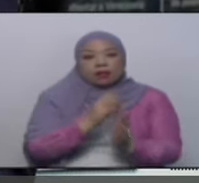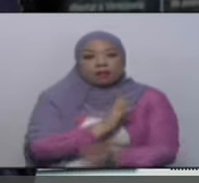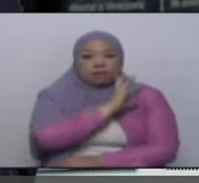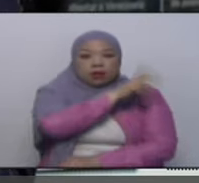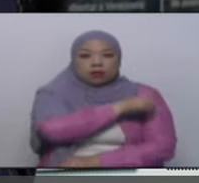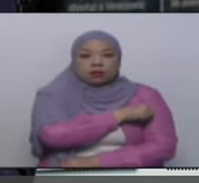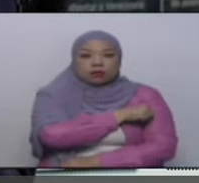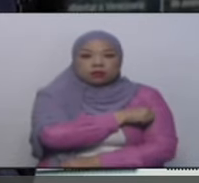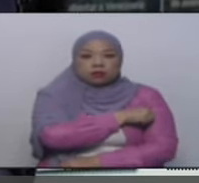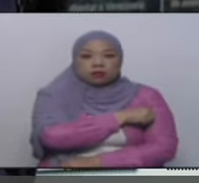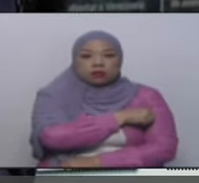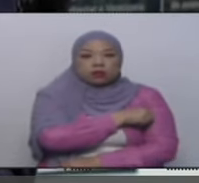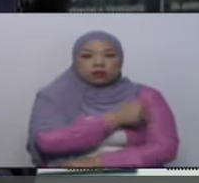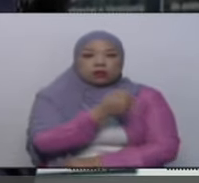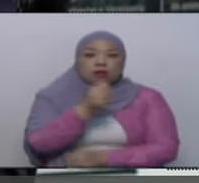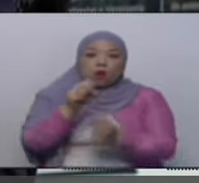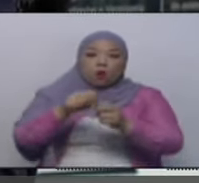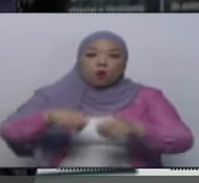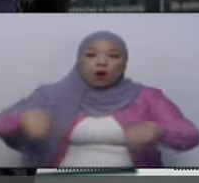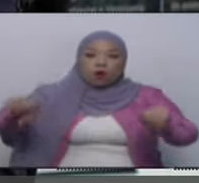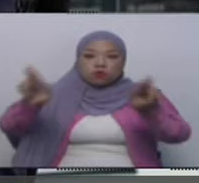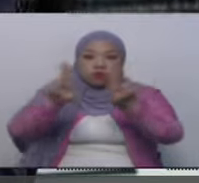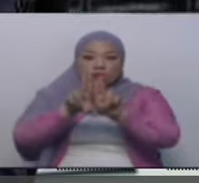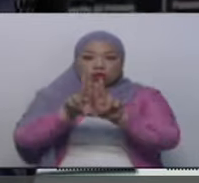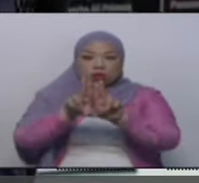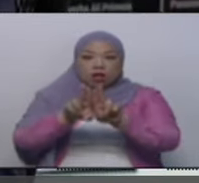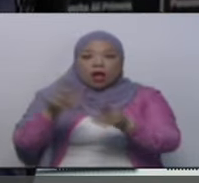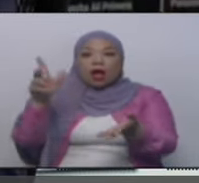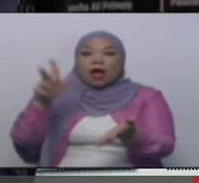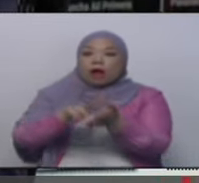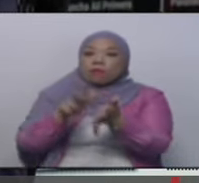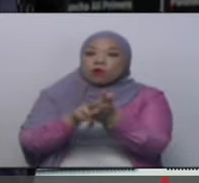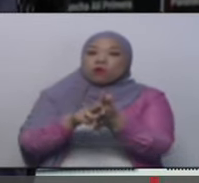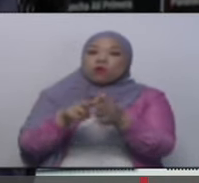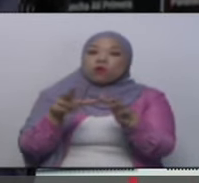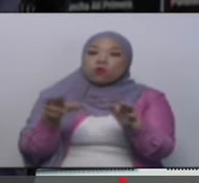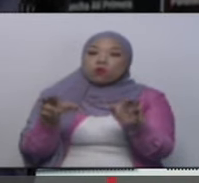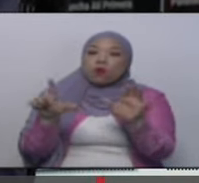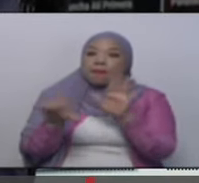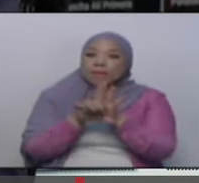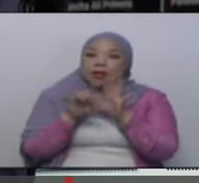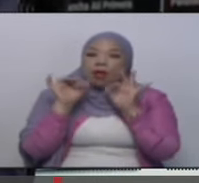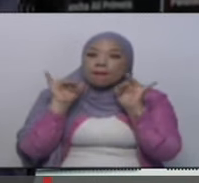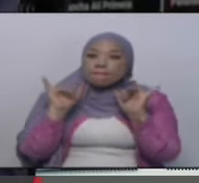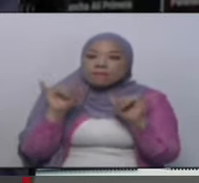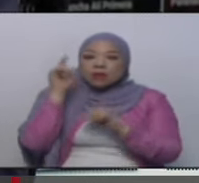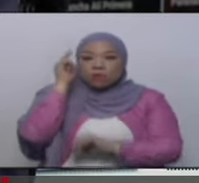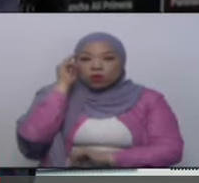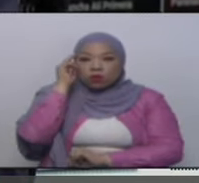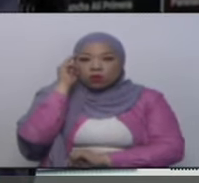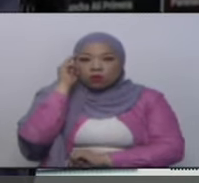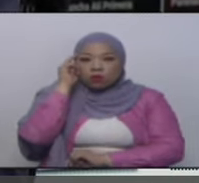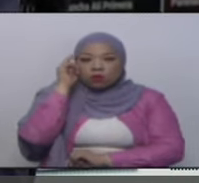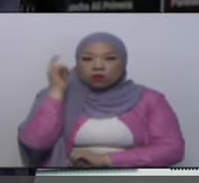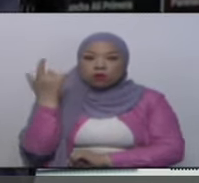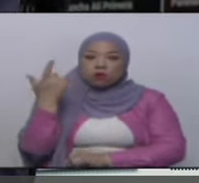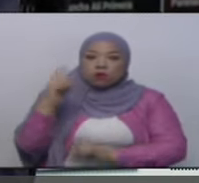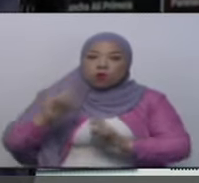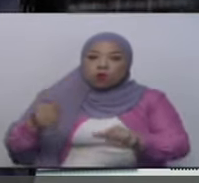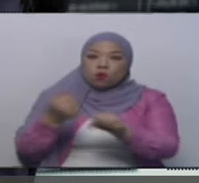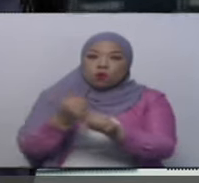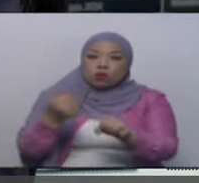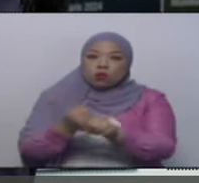Y Naciones Unidas aprobó una resolución que del mismo día de su aprobación empezó a